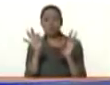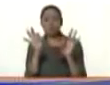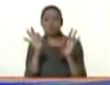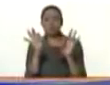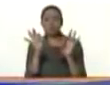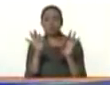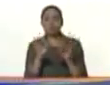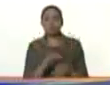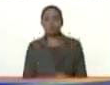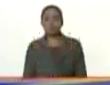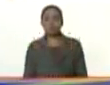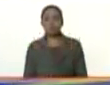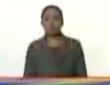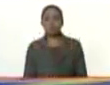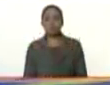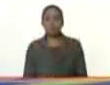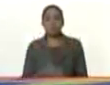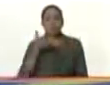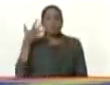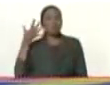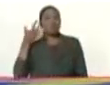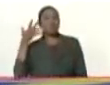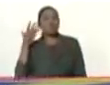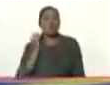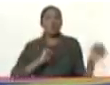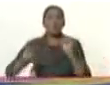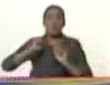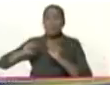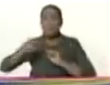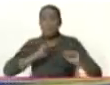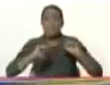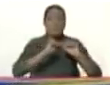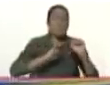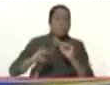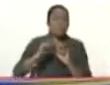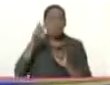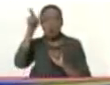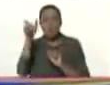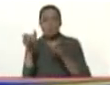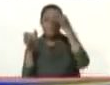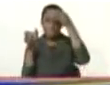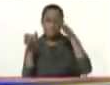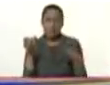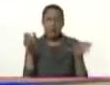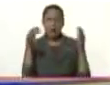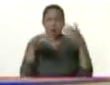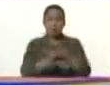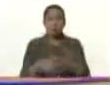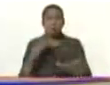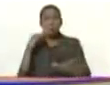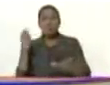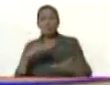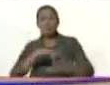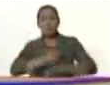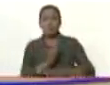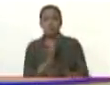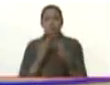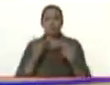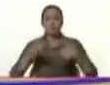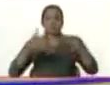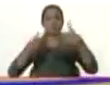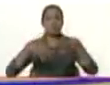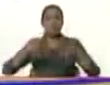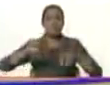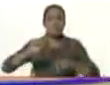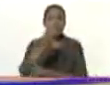espectacular, admirable movilización cívico-militar de la juventud universitaria.